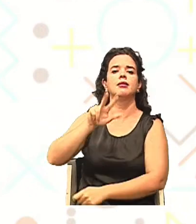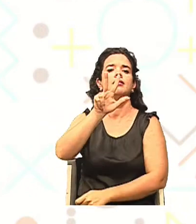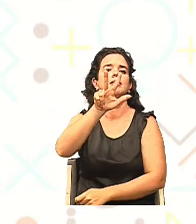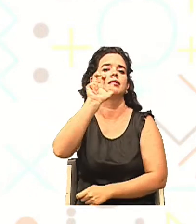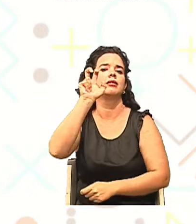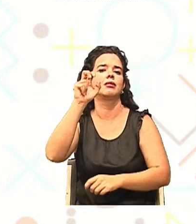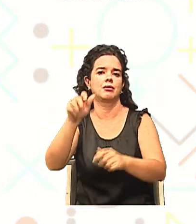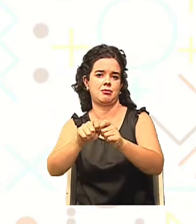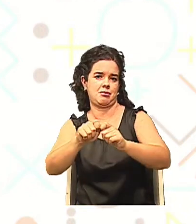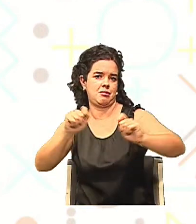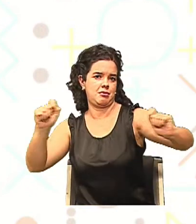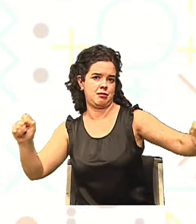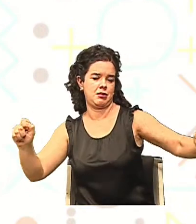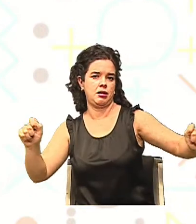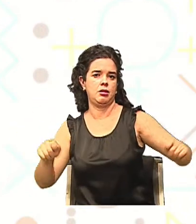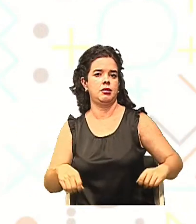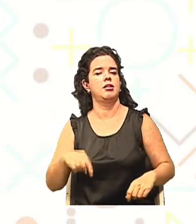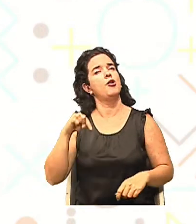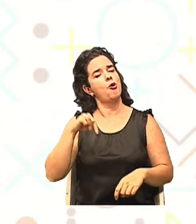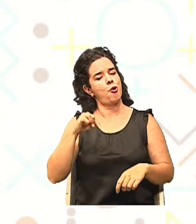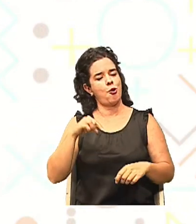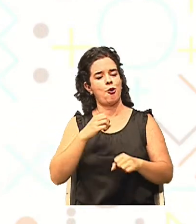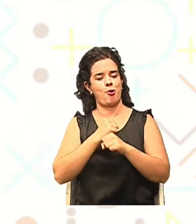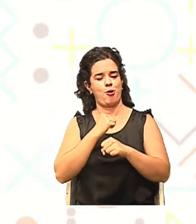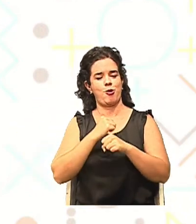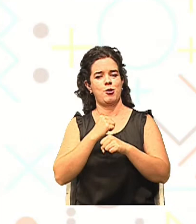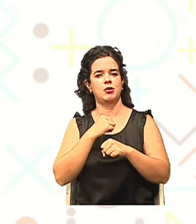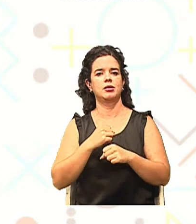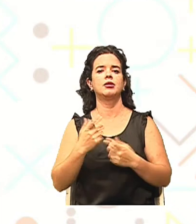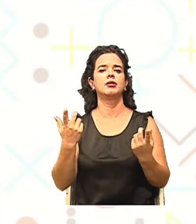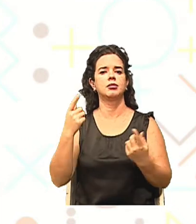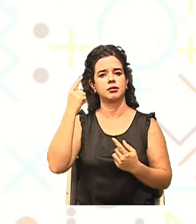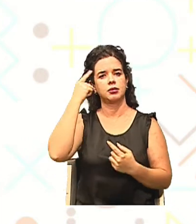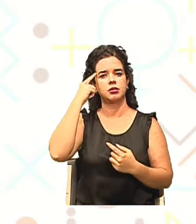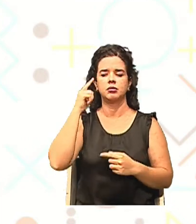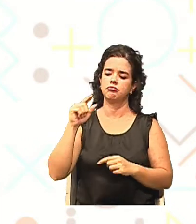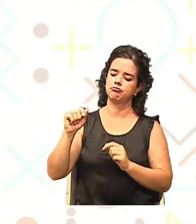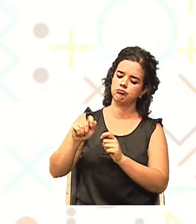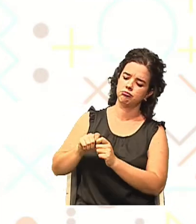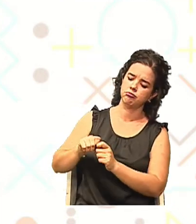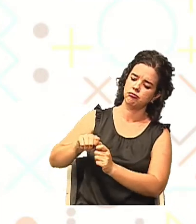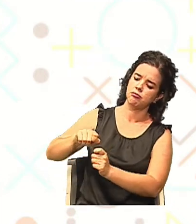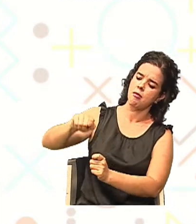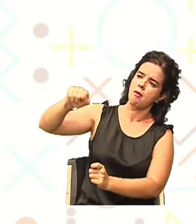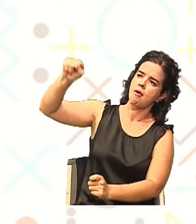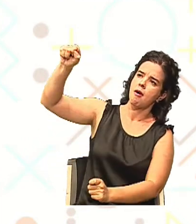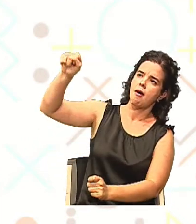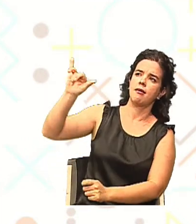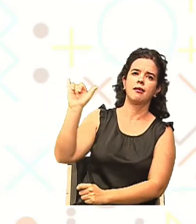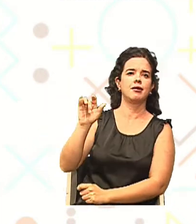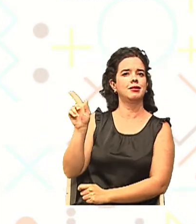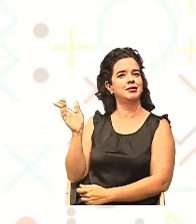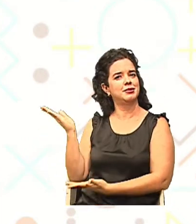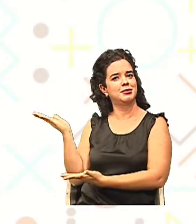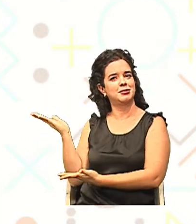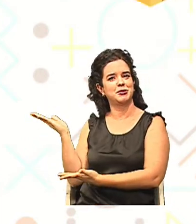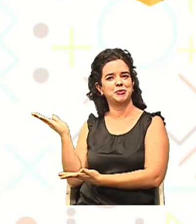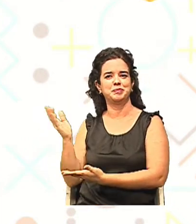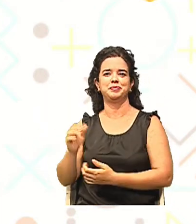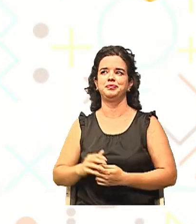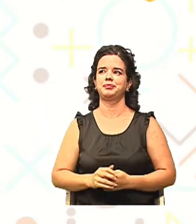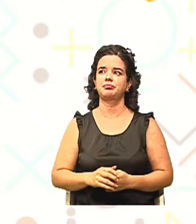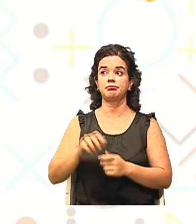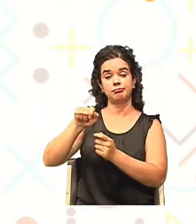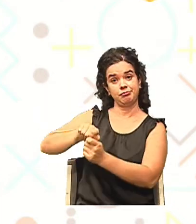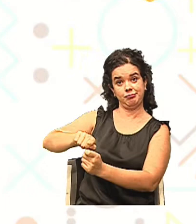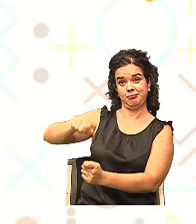Por eso el día de hoy trabajaremos sobre ella con este triángulo rectángulo, cuya altura